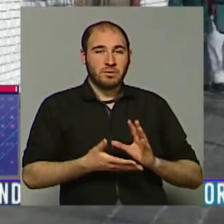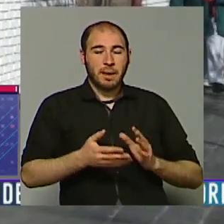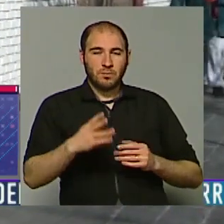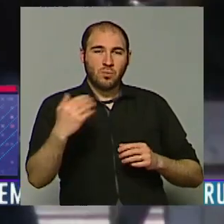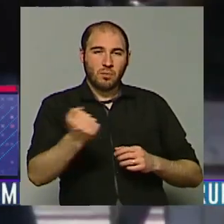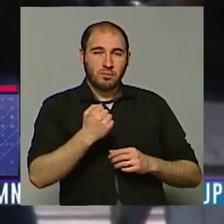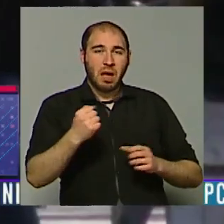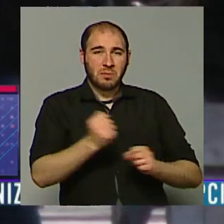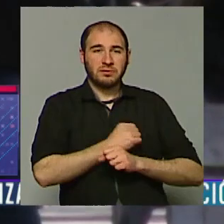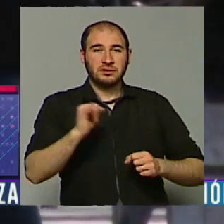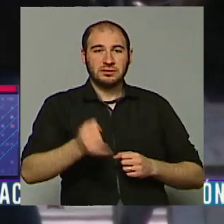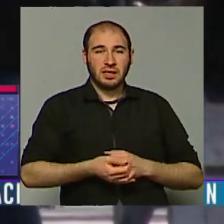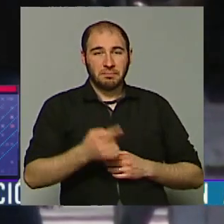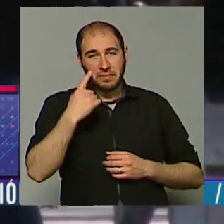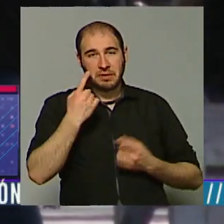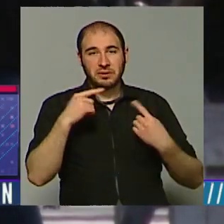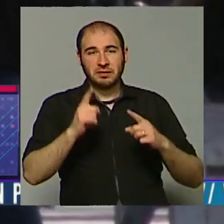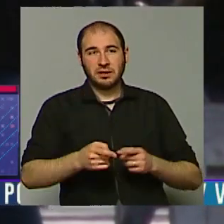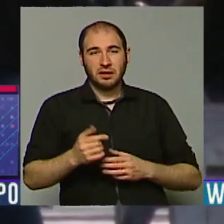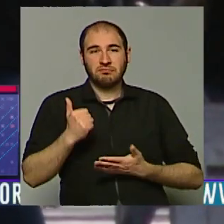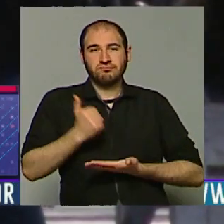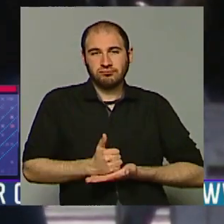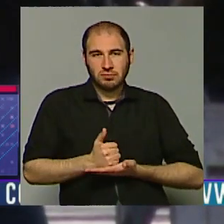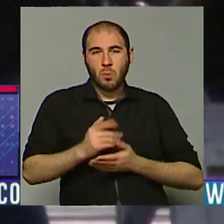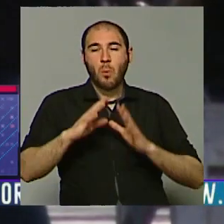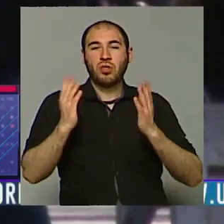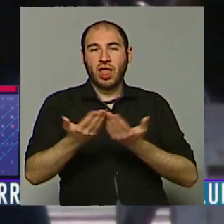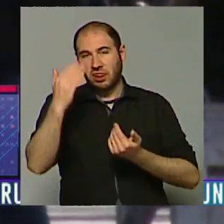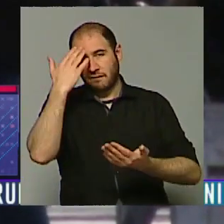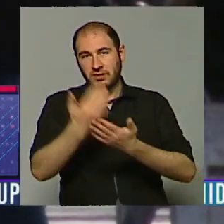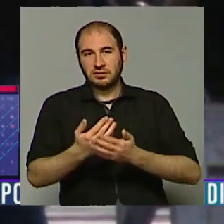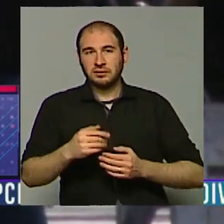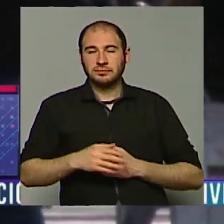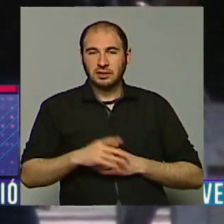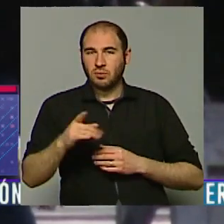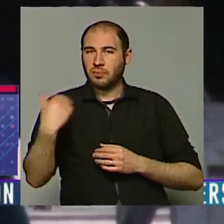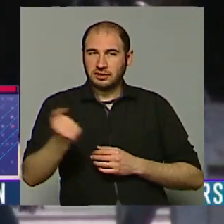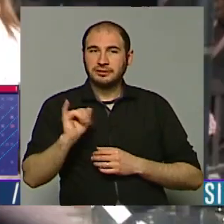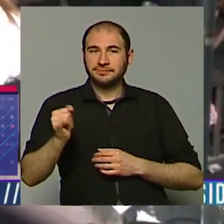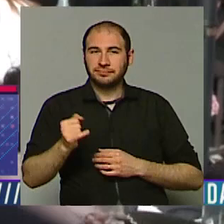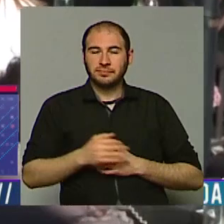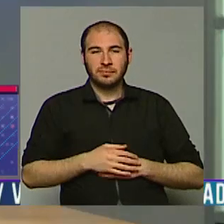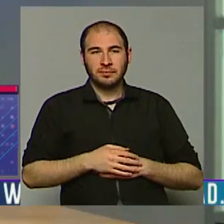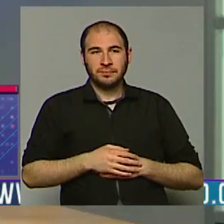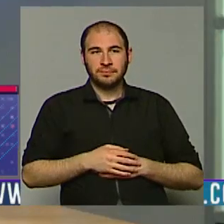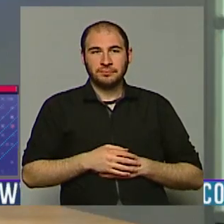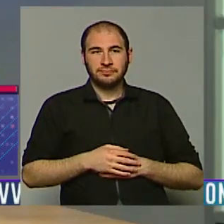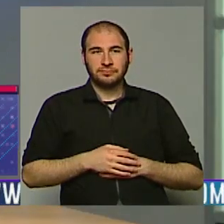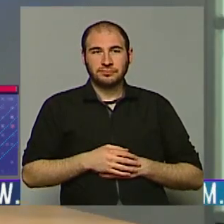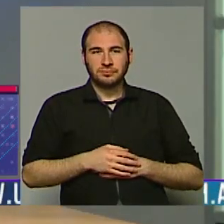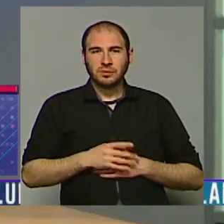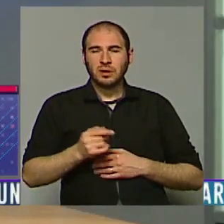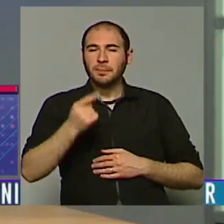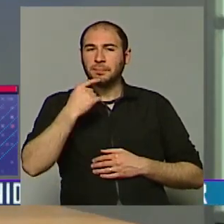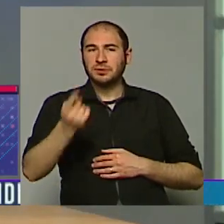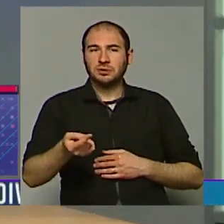válida de vivir, pero también de pararse frente al mundo, una manera distinta de ver a los demás. El reconocimiento es importantísimo, sin duda. Sí, sin duda.